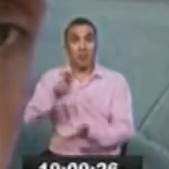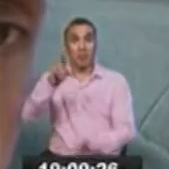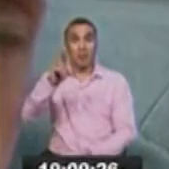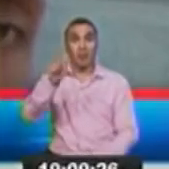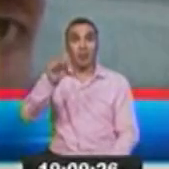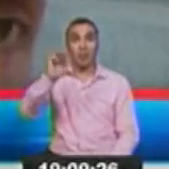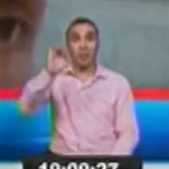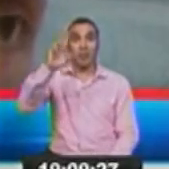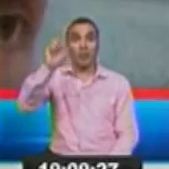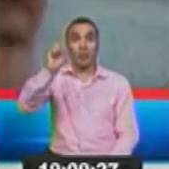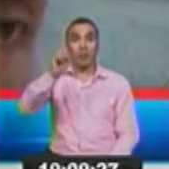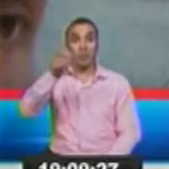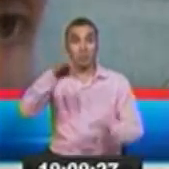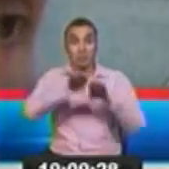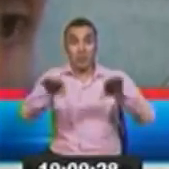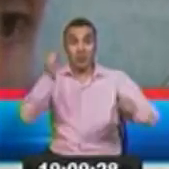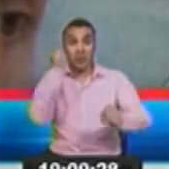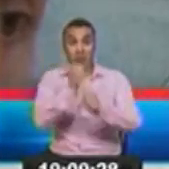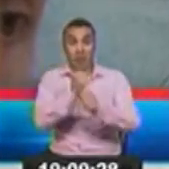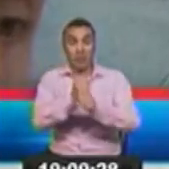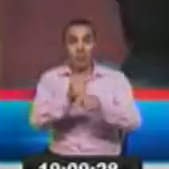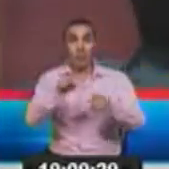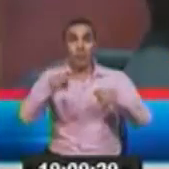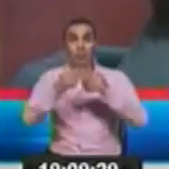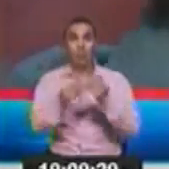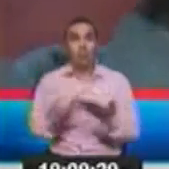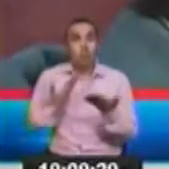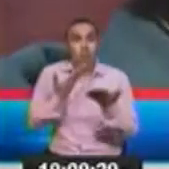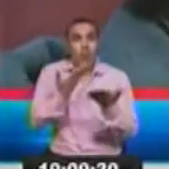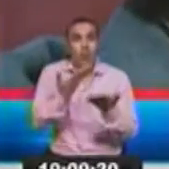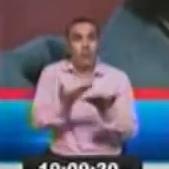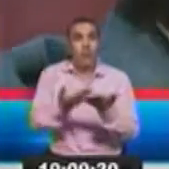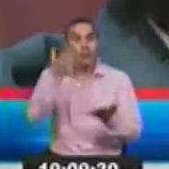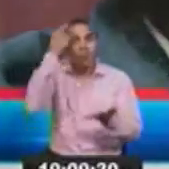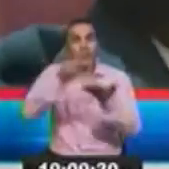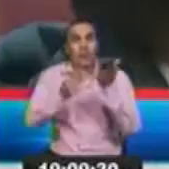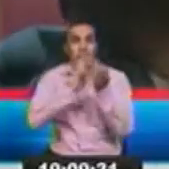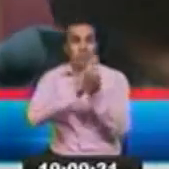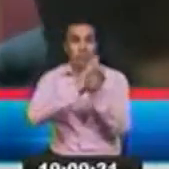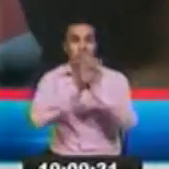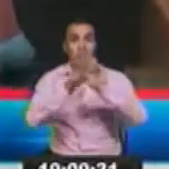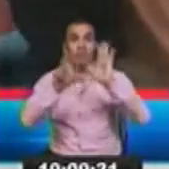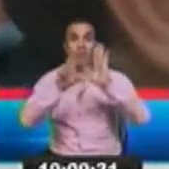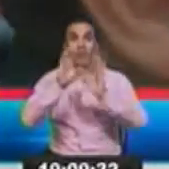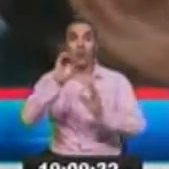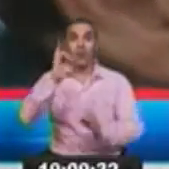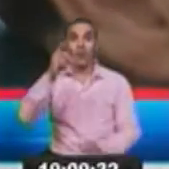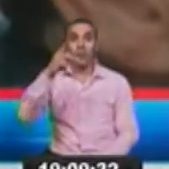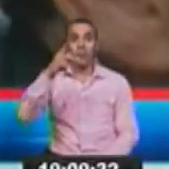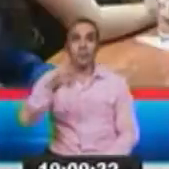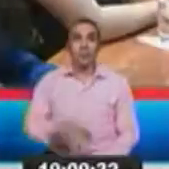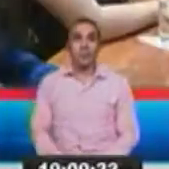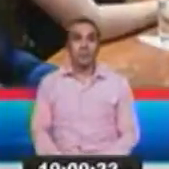García. De estas mesas de trabajo saldrán las propuestas para definir las reformas al COIP.